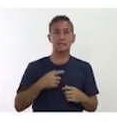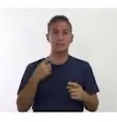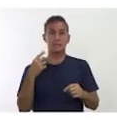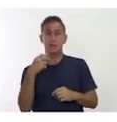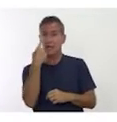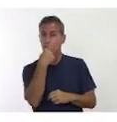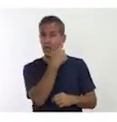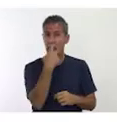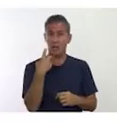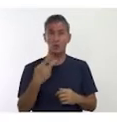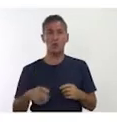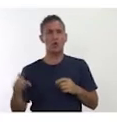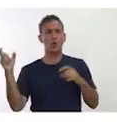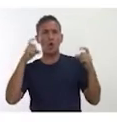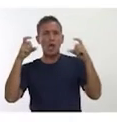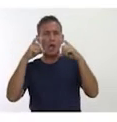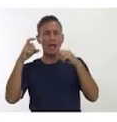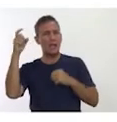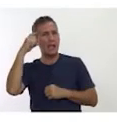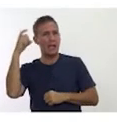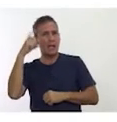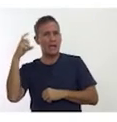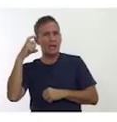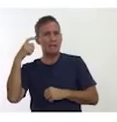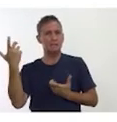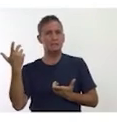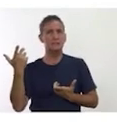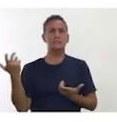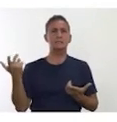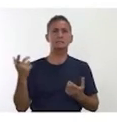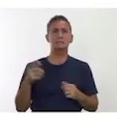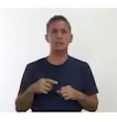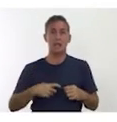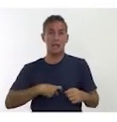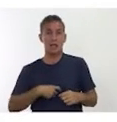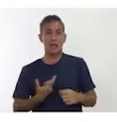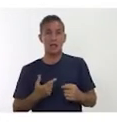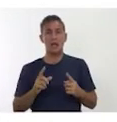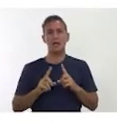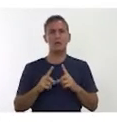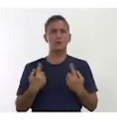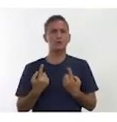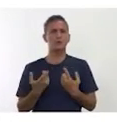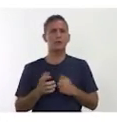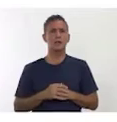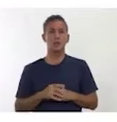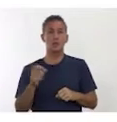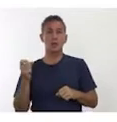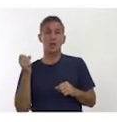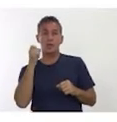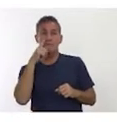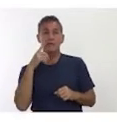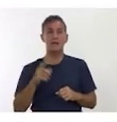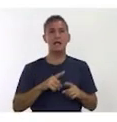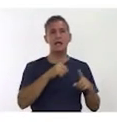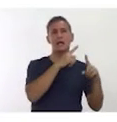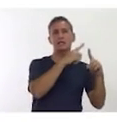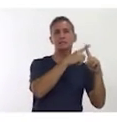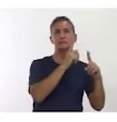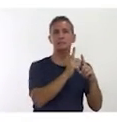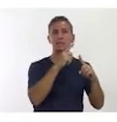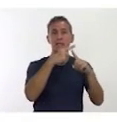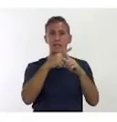la tecnología, la sociedad y en general en la cultura desde finales del siglo XIX